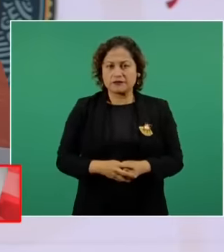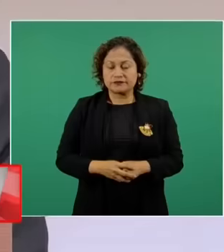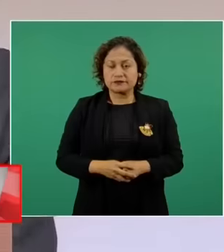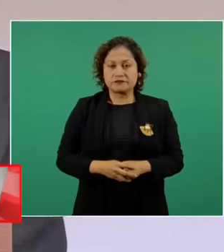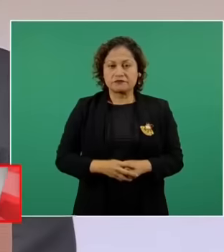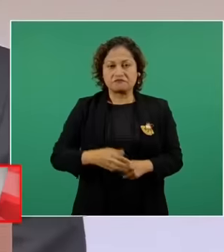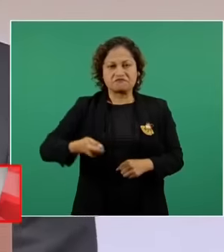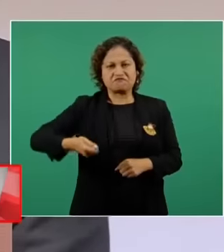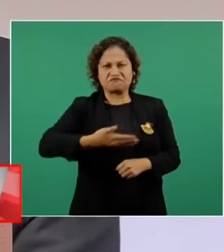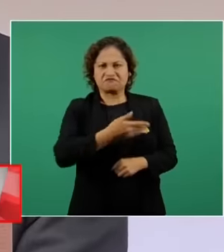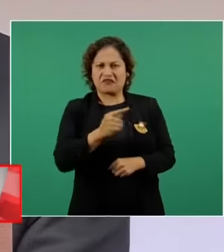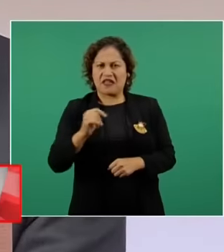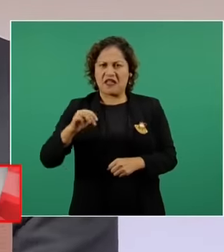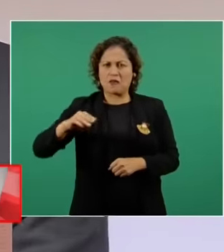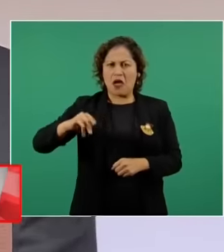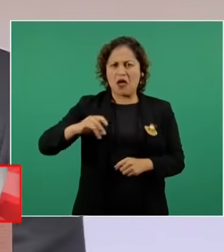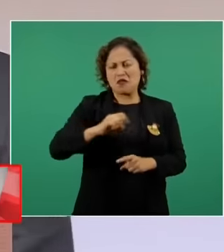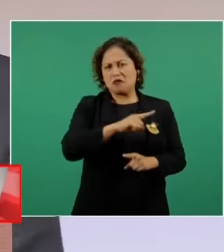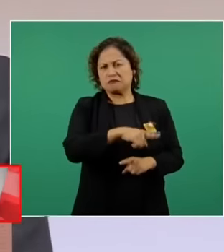taimado,